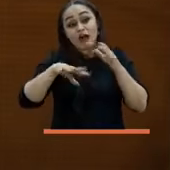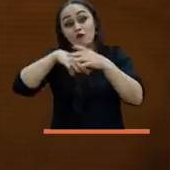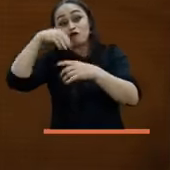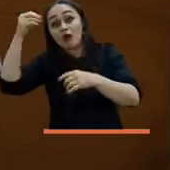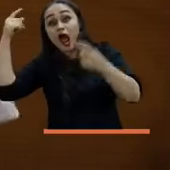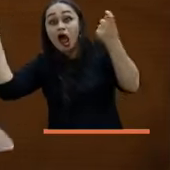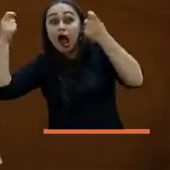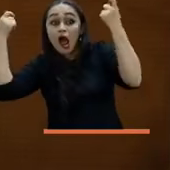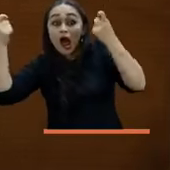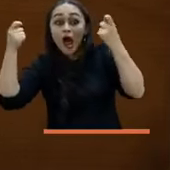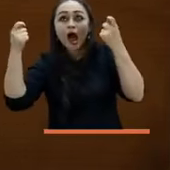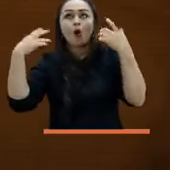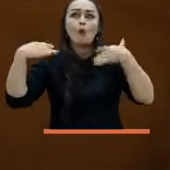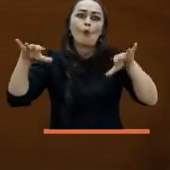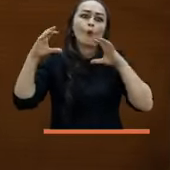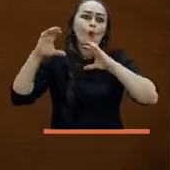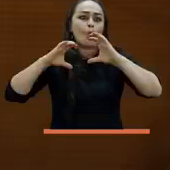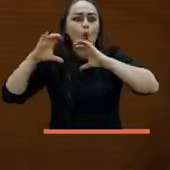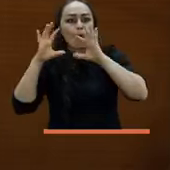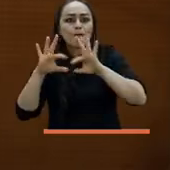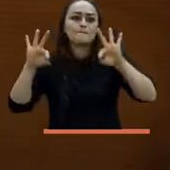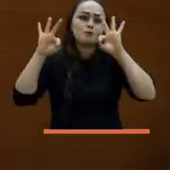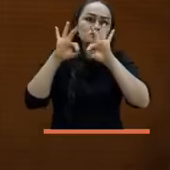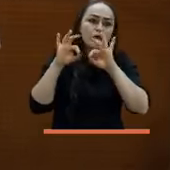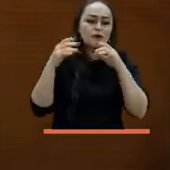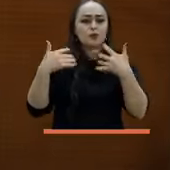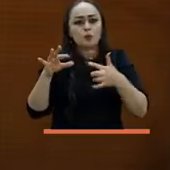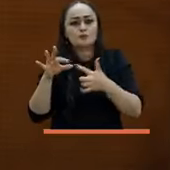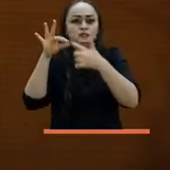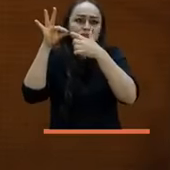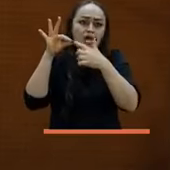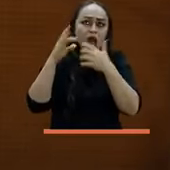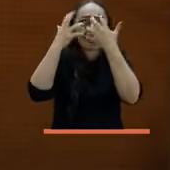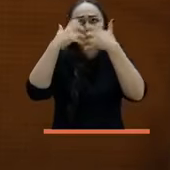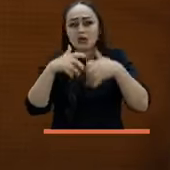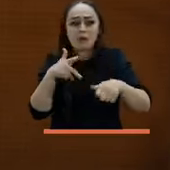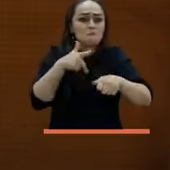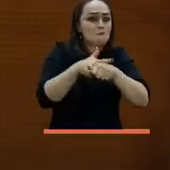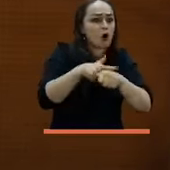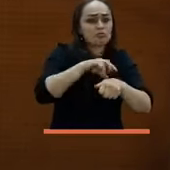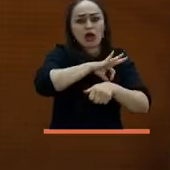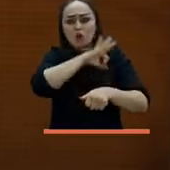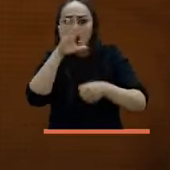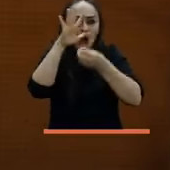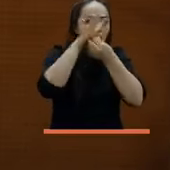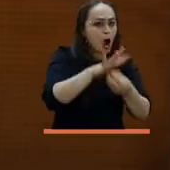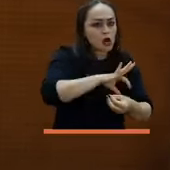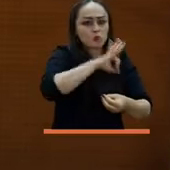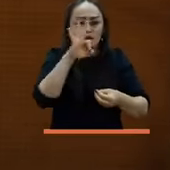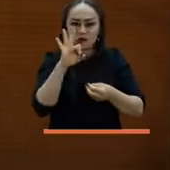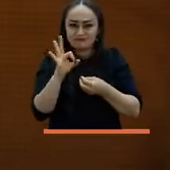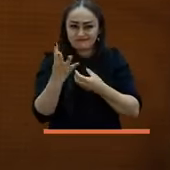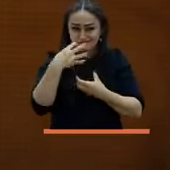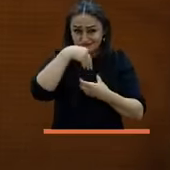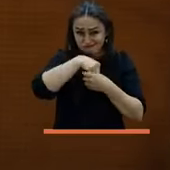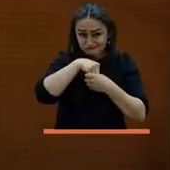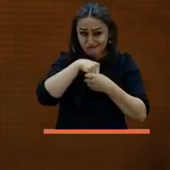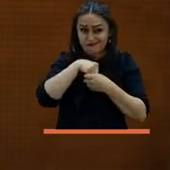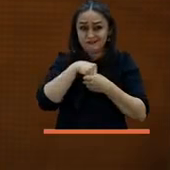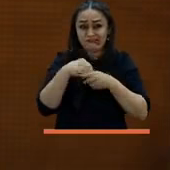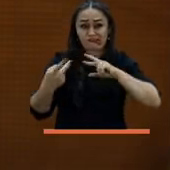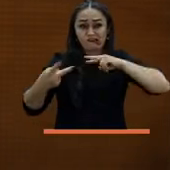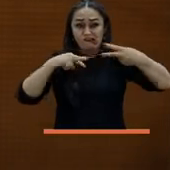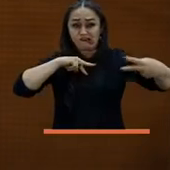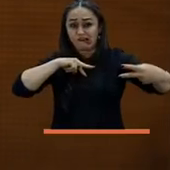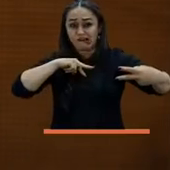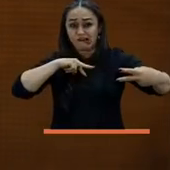una campaña comunicativa espectacular que diga esta empresa libre de acoso pero que nuestras prácticas relacionales al interior realmente